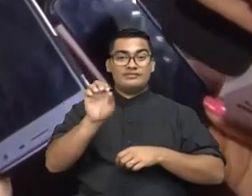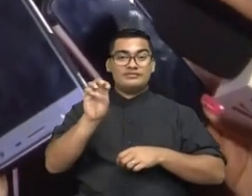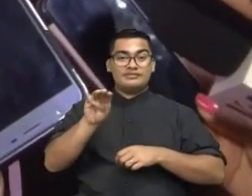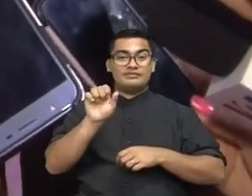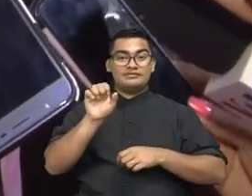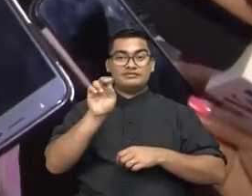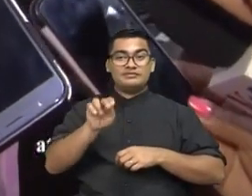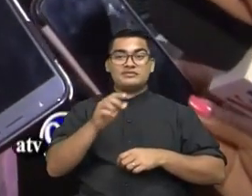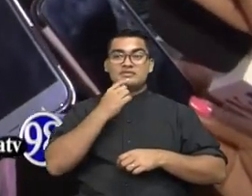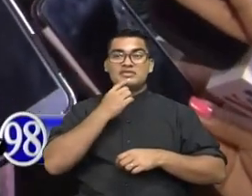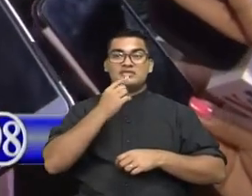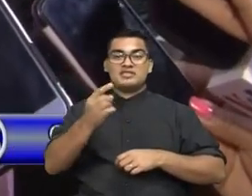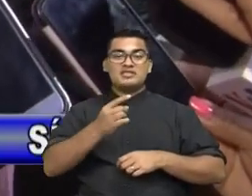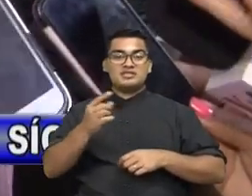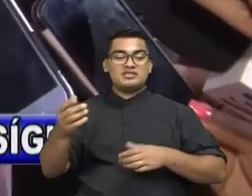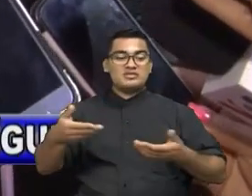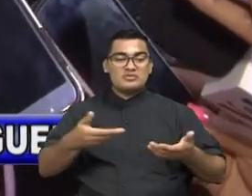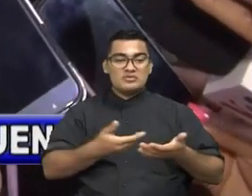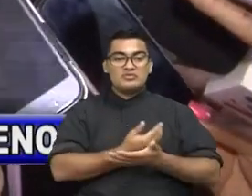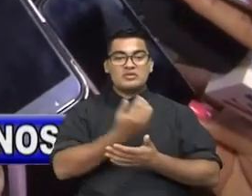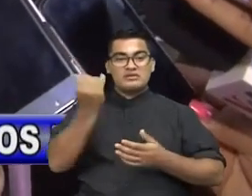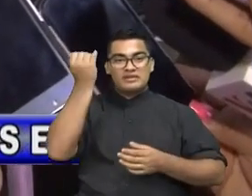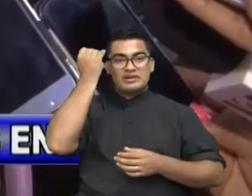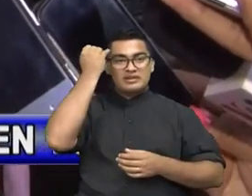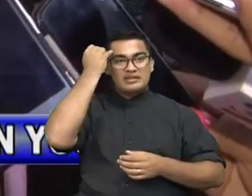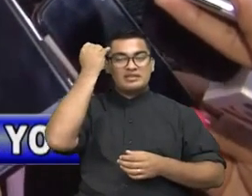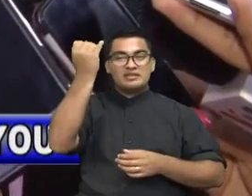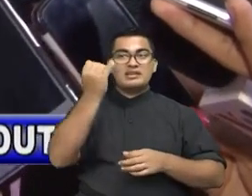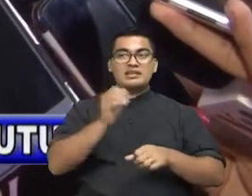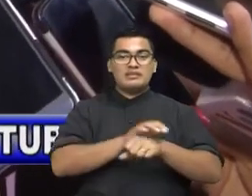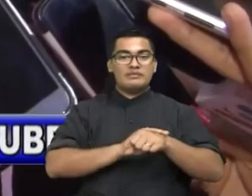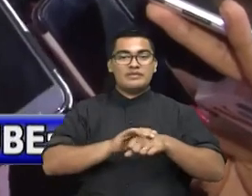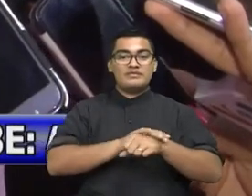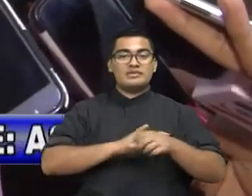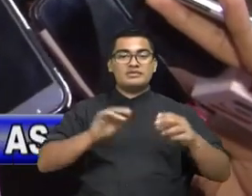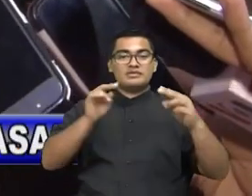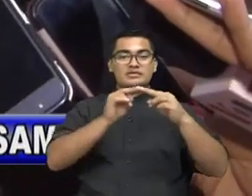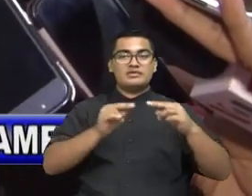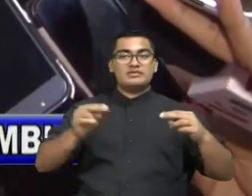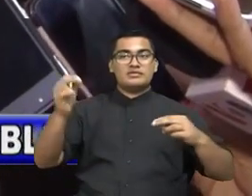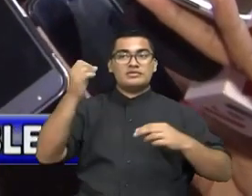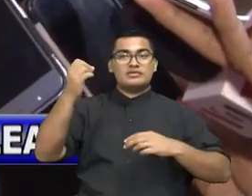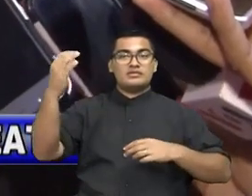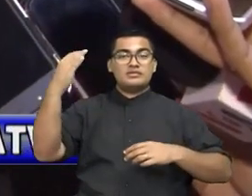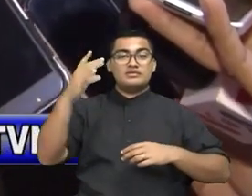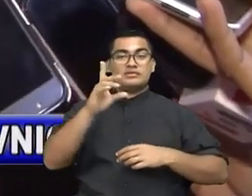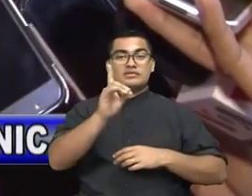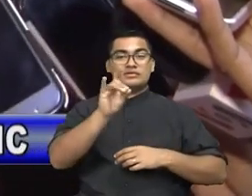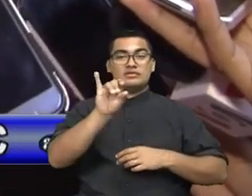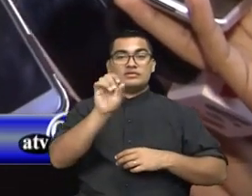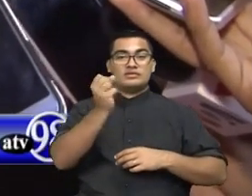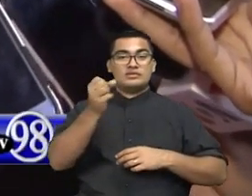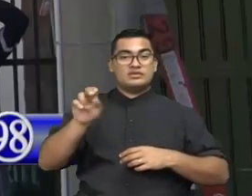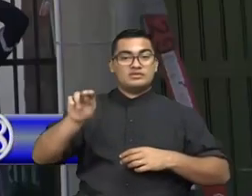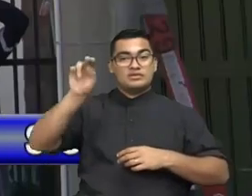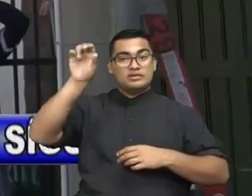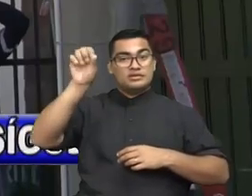quien crió las distribuidoras, quien licitó las distribuidoras en el norte y sur, fue el doctor